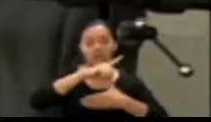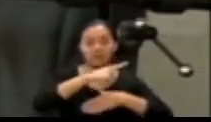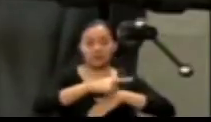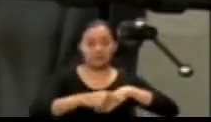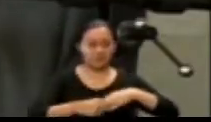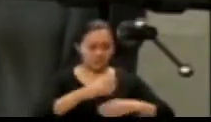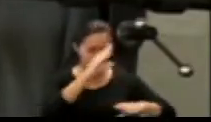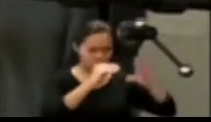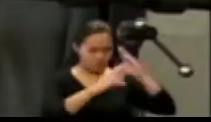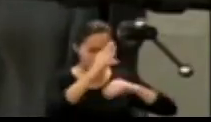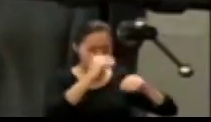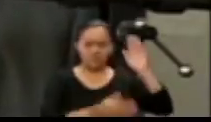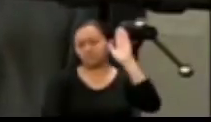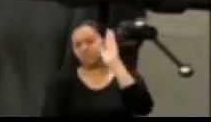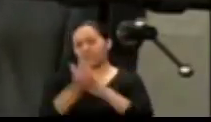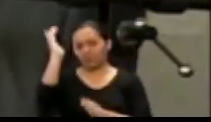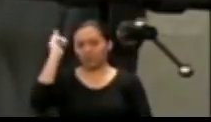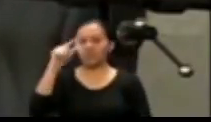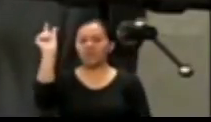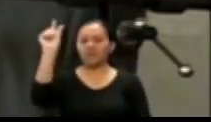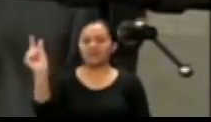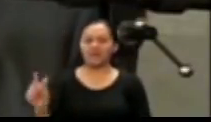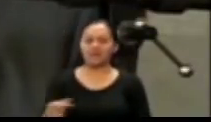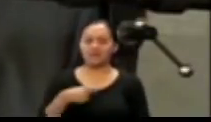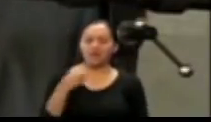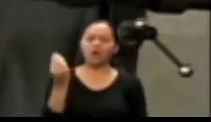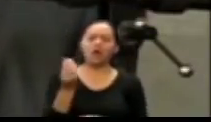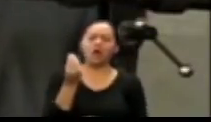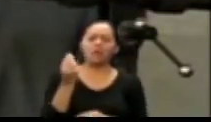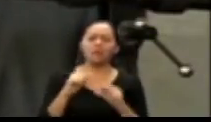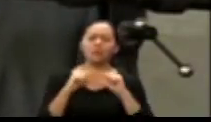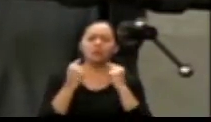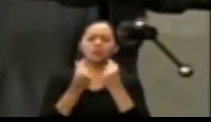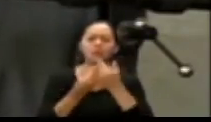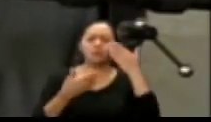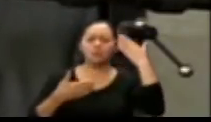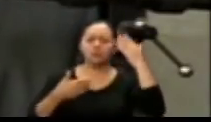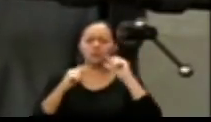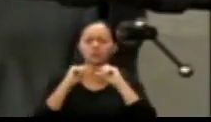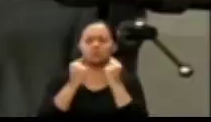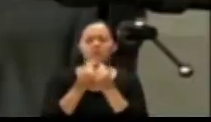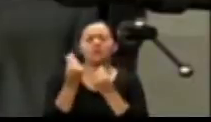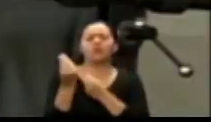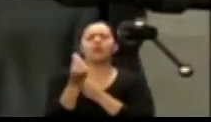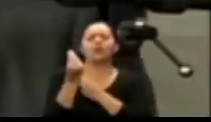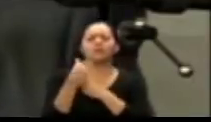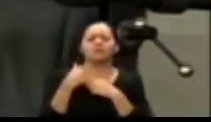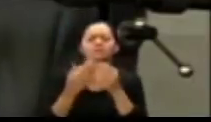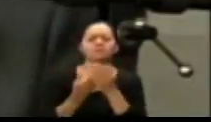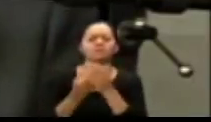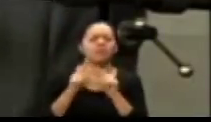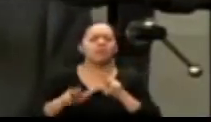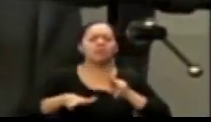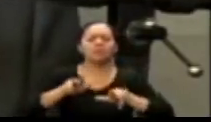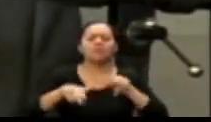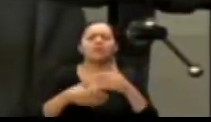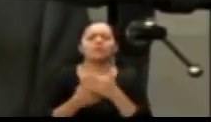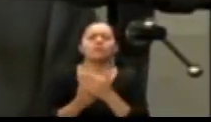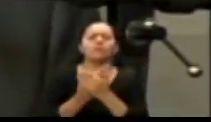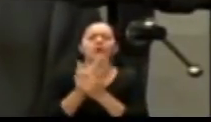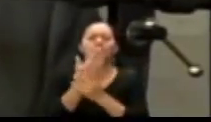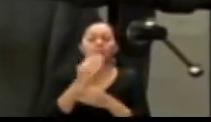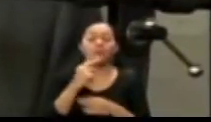5 Estrellas, que, repito, es un movimiento muy joven y nosotros actualmente somos la segunda fuerza política del país.